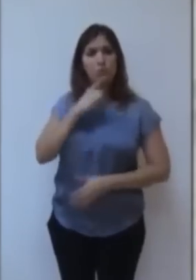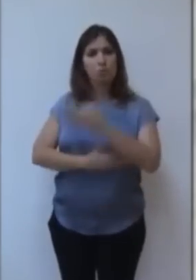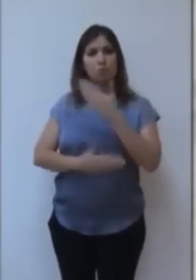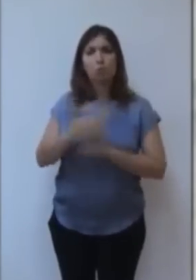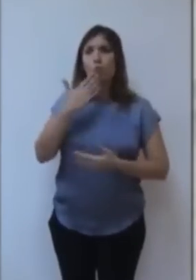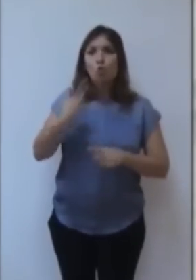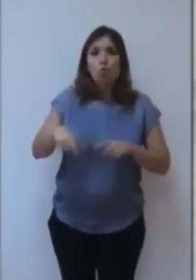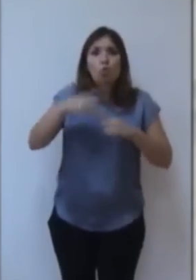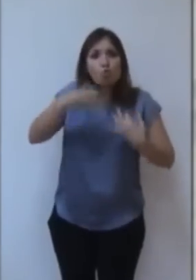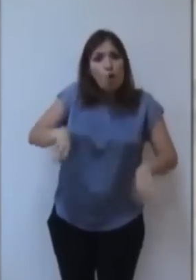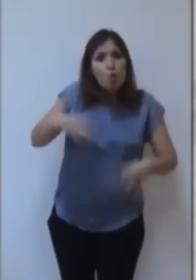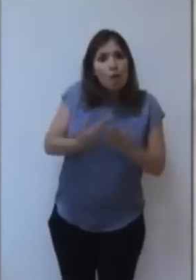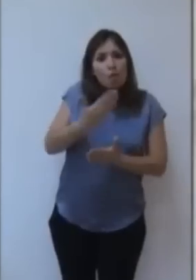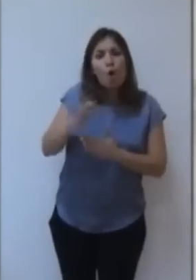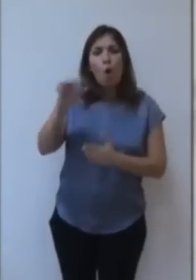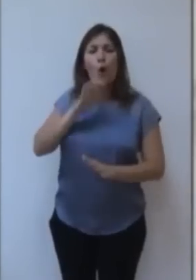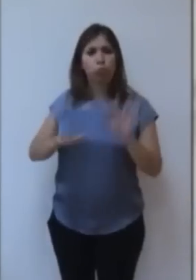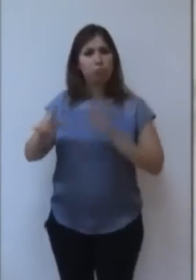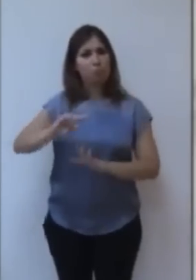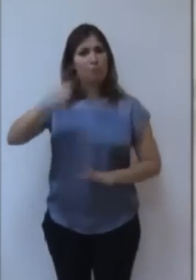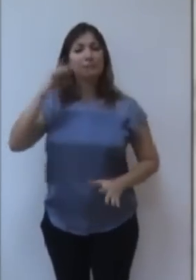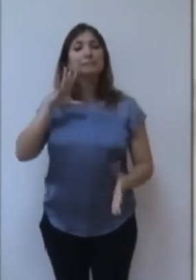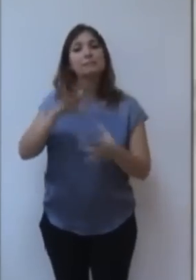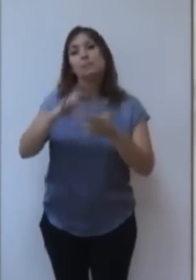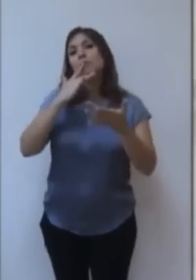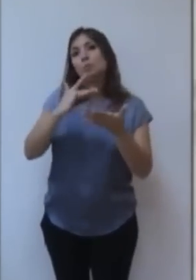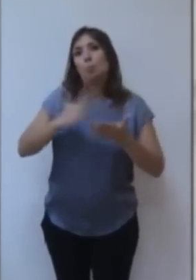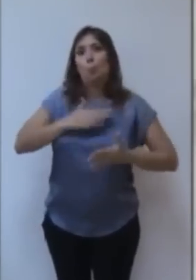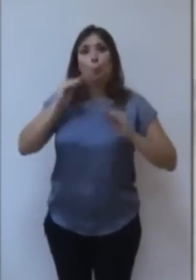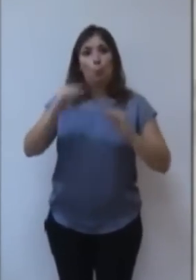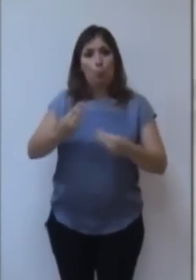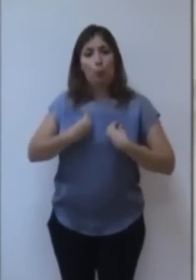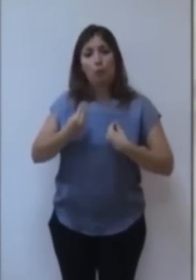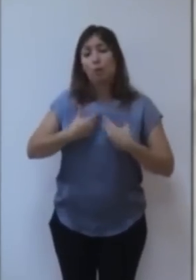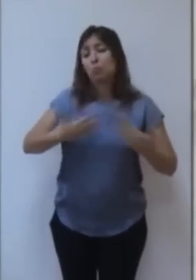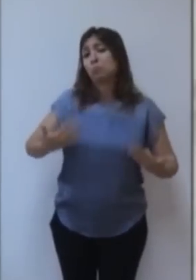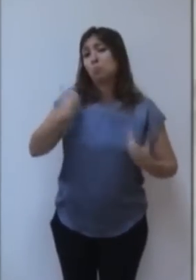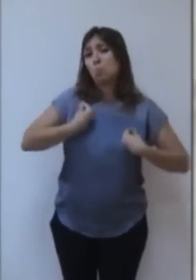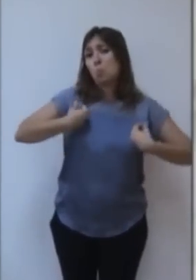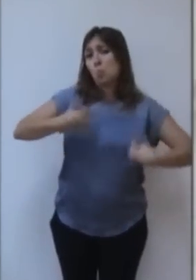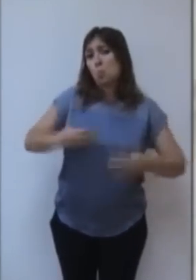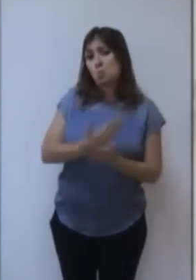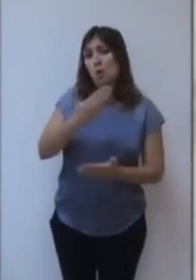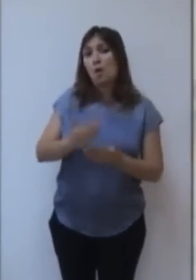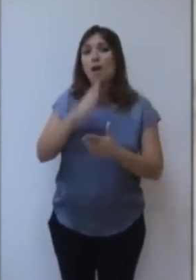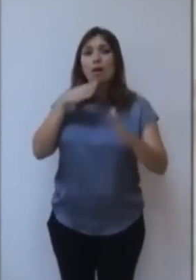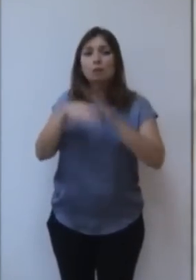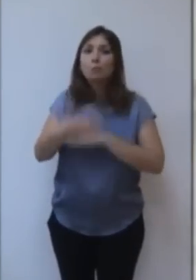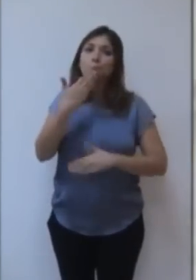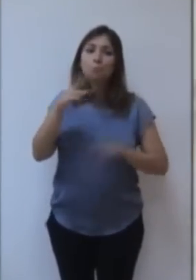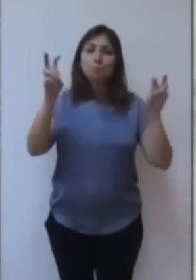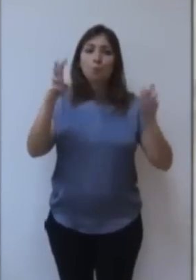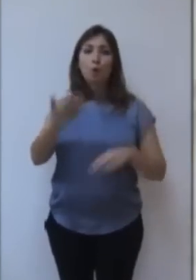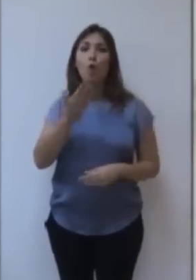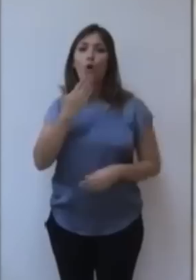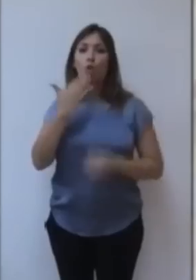desde cosas cotidianas hasta cosas más complejas ya relacionadas con los proyectos de vida, ¿no? Entonces, en el ámbito cotidiano, pues el acceso al ocio electrónico es algo fundamental, ¿no? Y